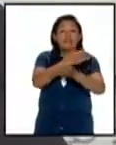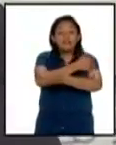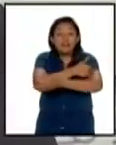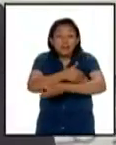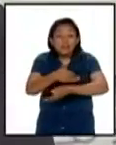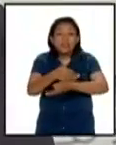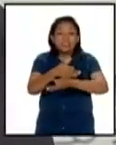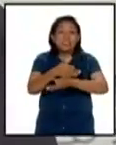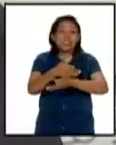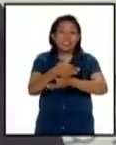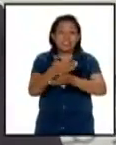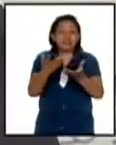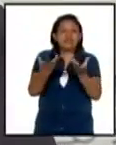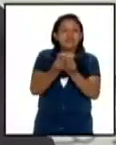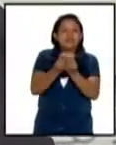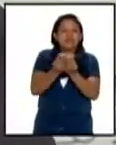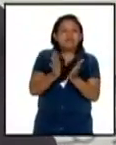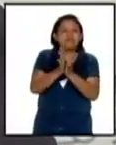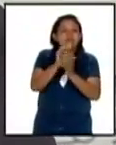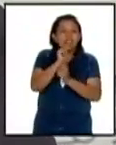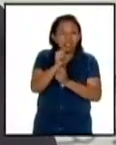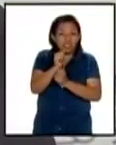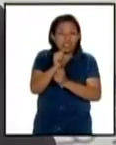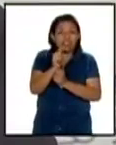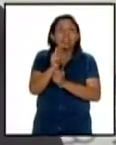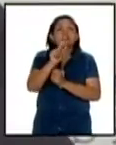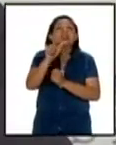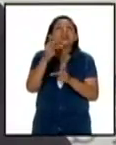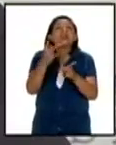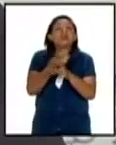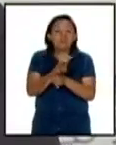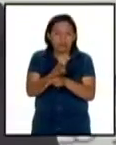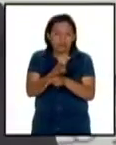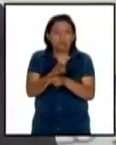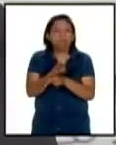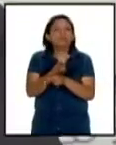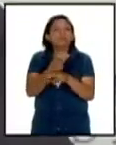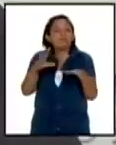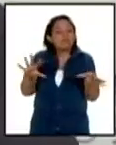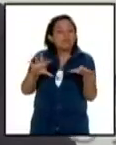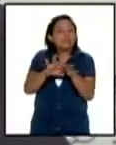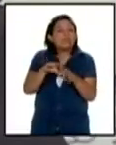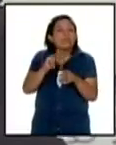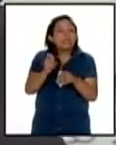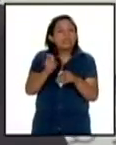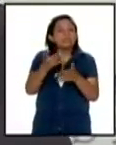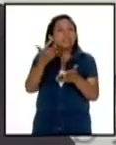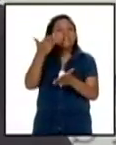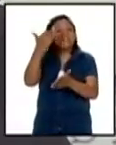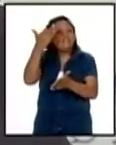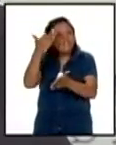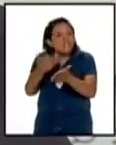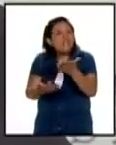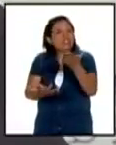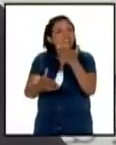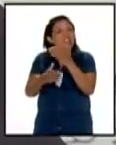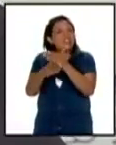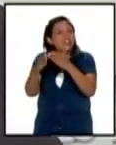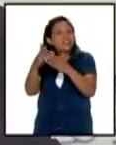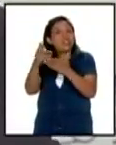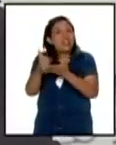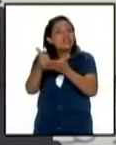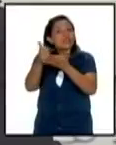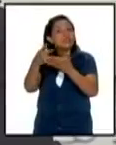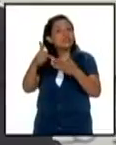vida comunitaria. ¿Y esto viene de la mano con qué? Con carencias que les permitan un nivel de